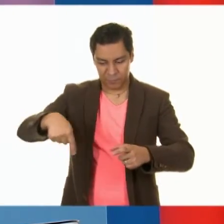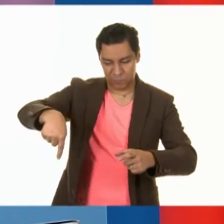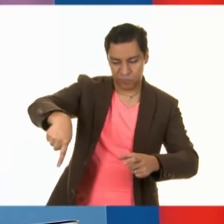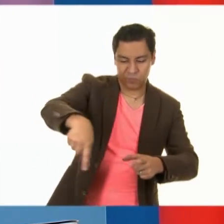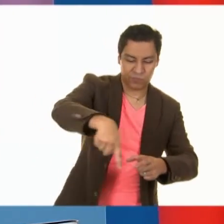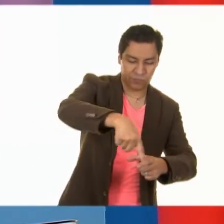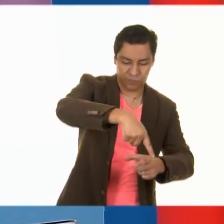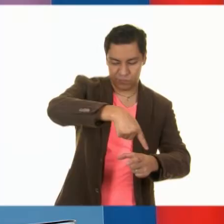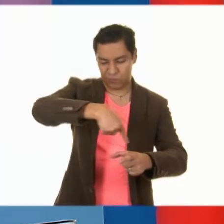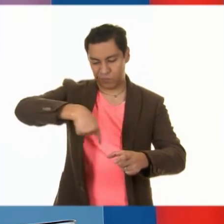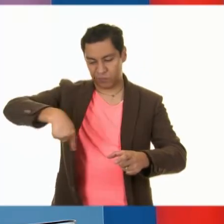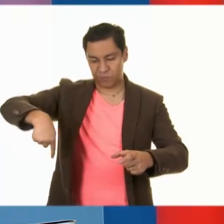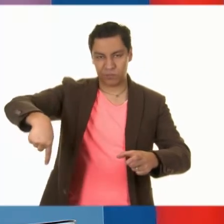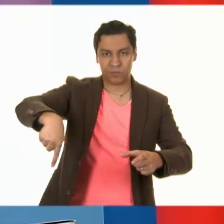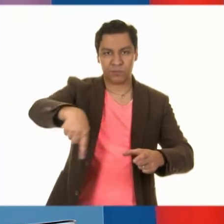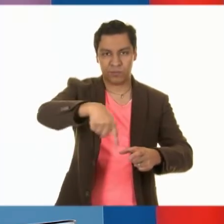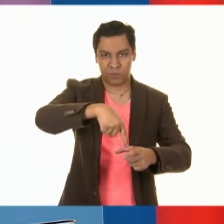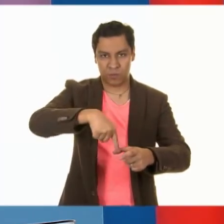arco iris.